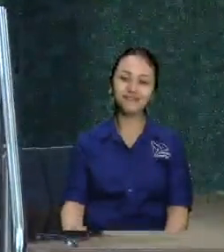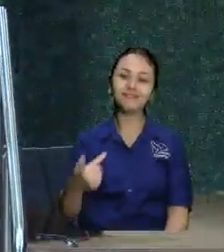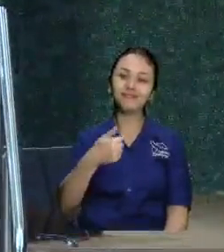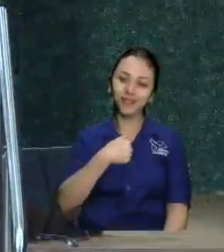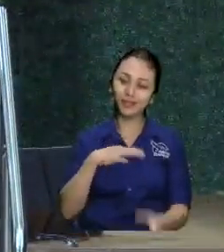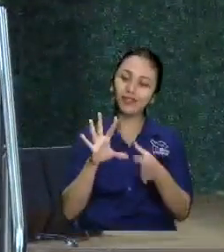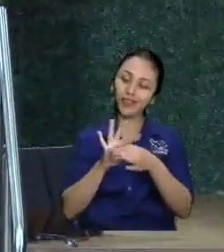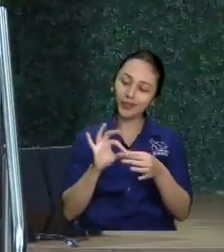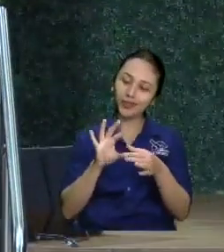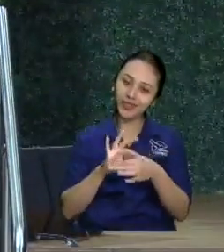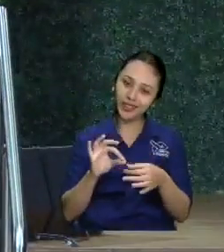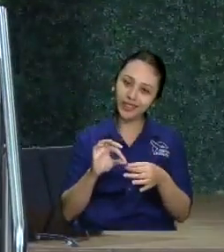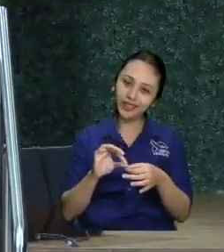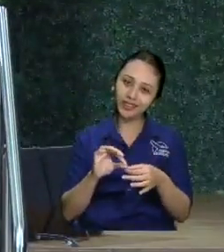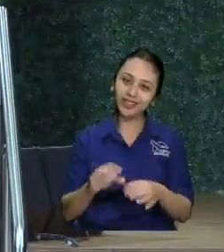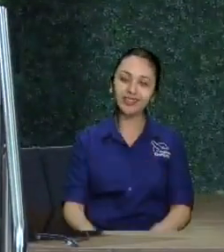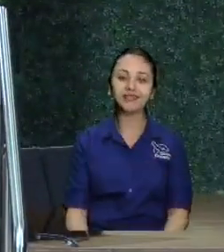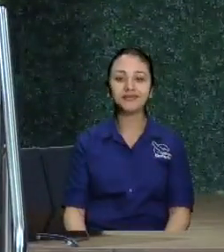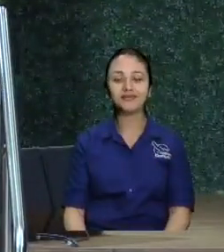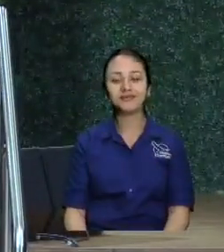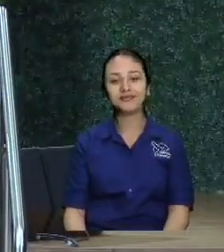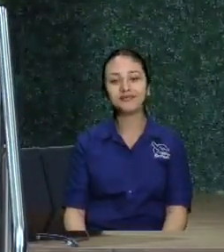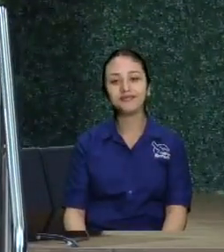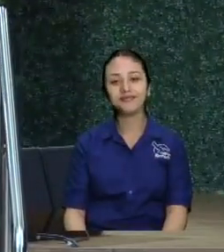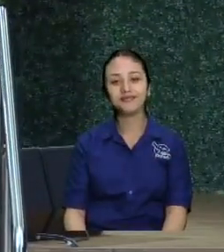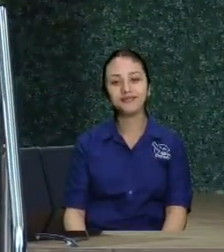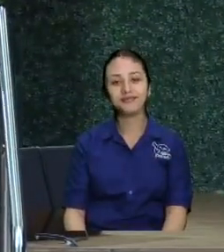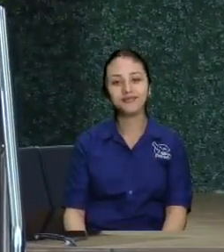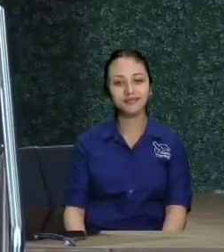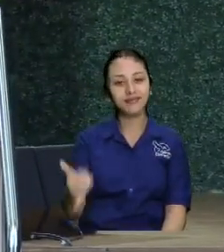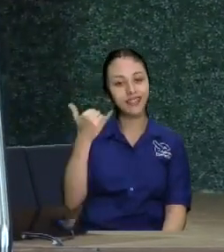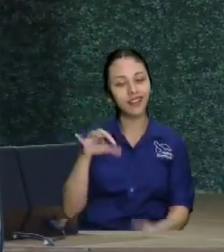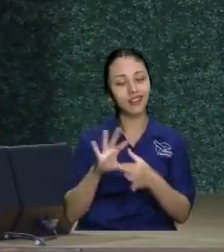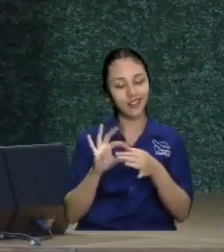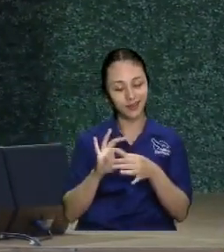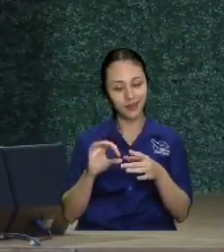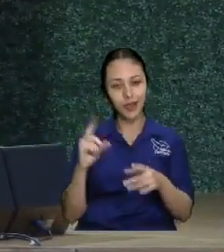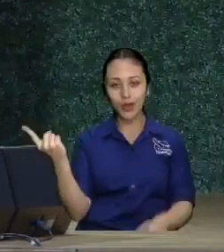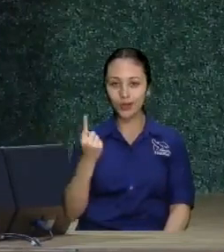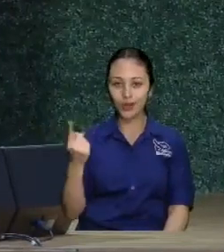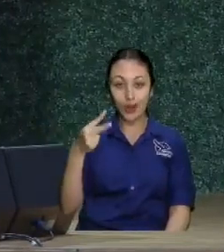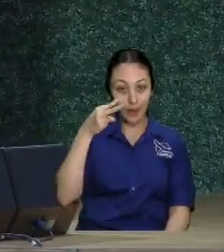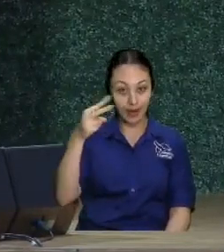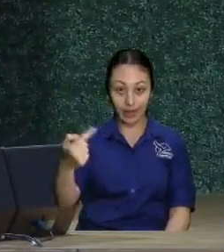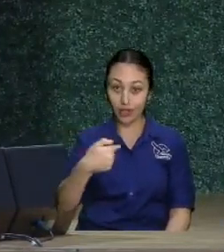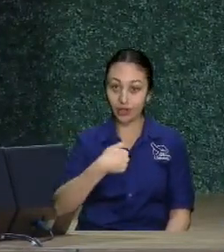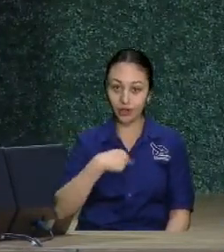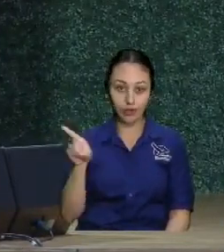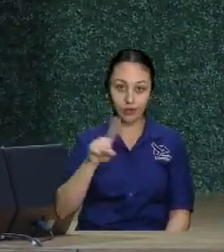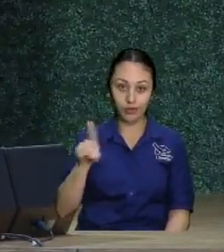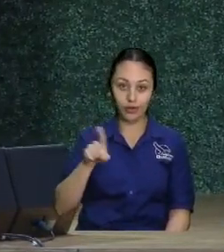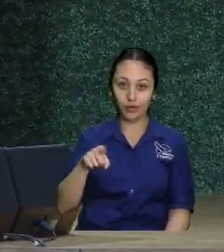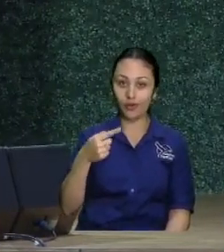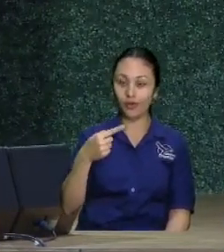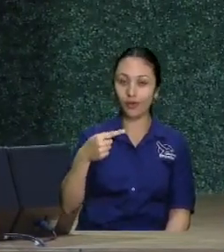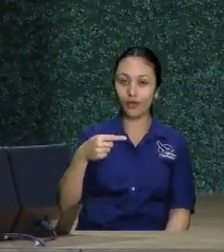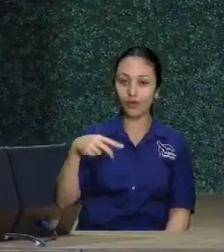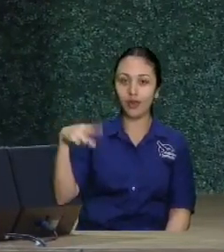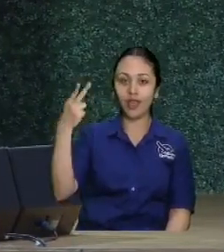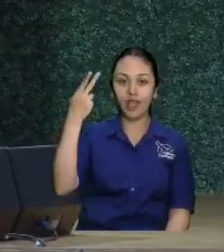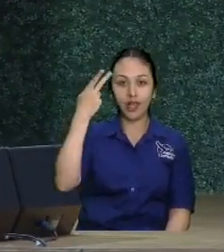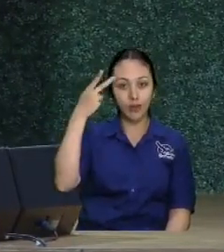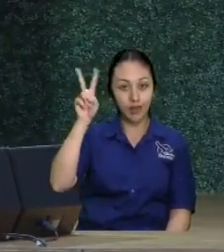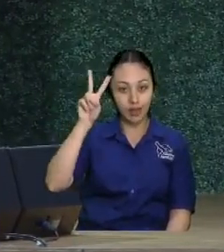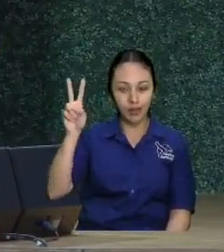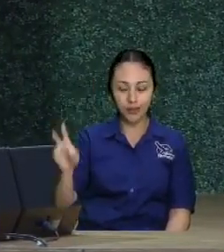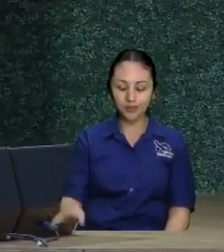yo y ahora se lo voy a leer, tampoco, ¿ah? Solo para que mire que no me lo estoy inventando. Entonces, si alguien no